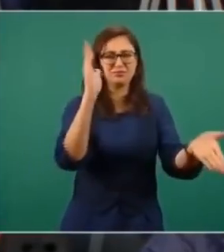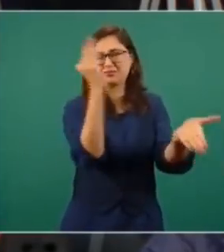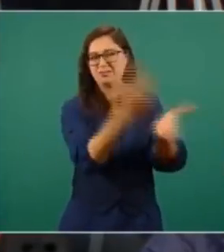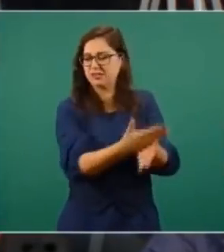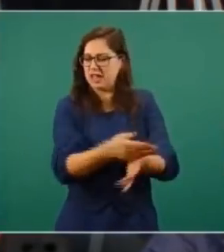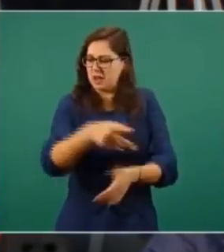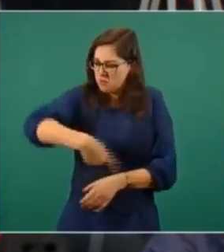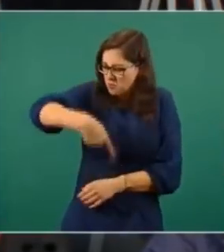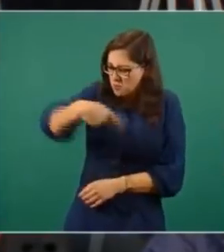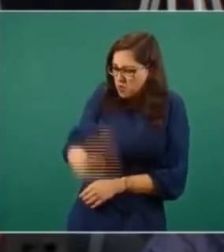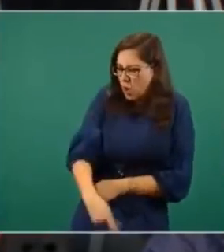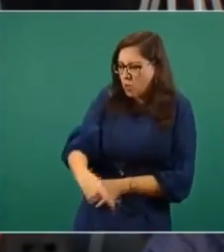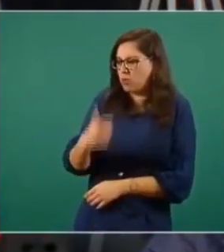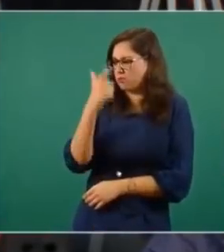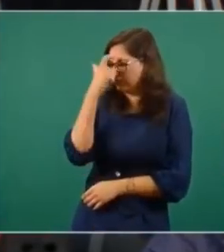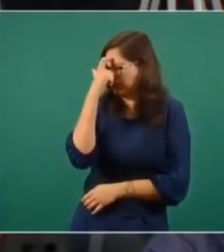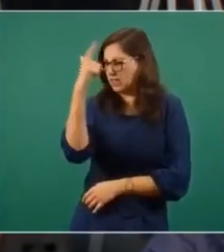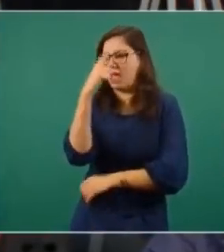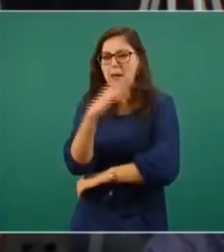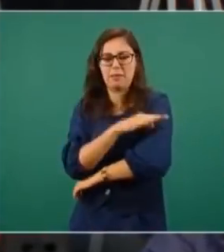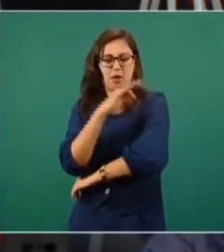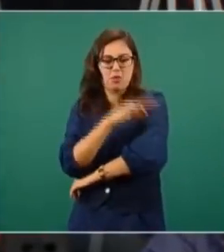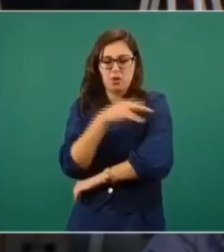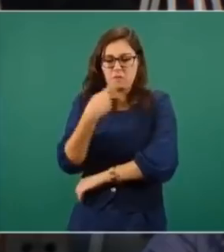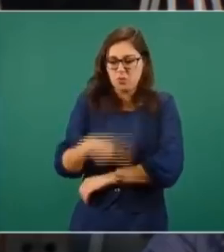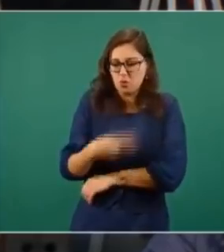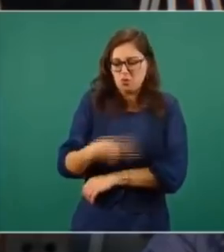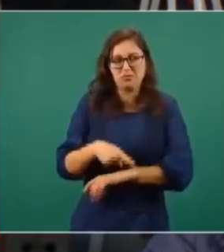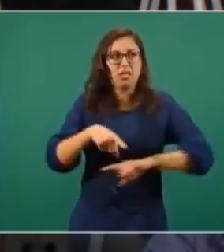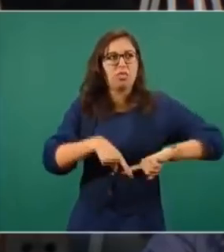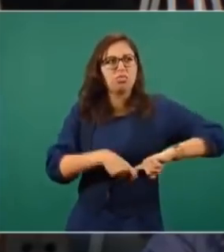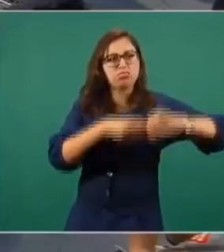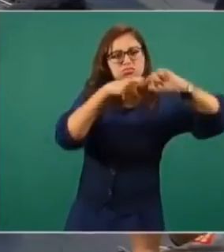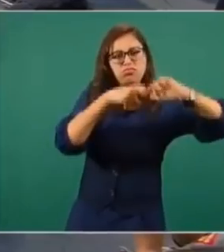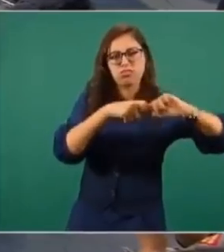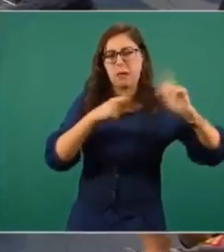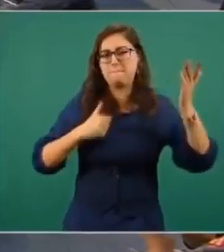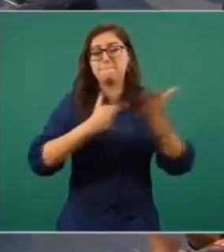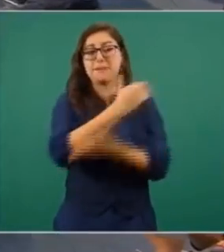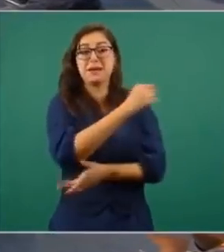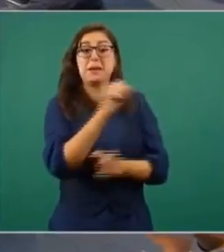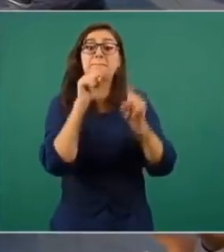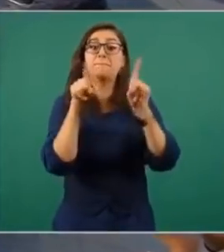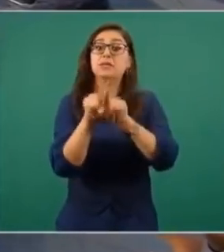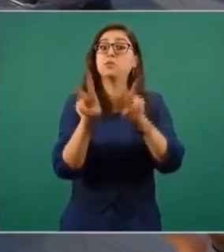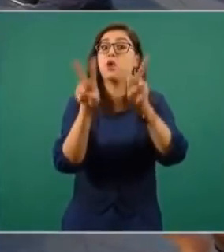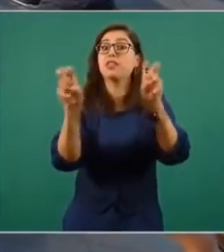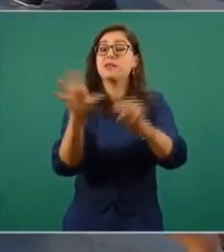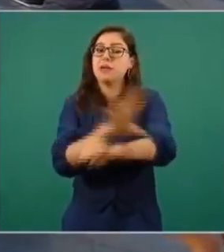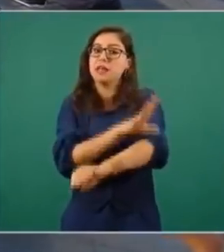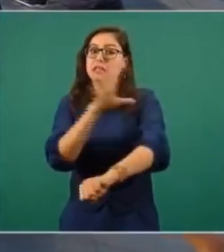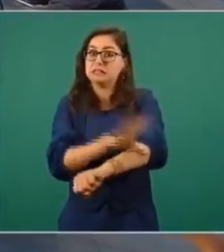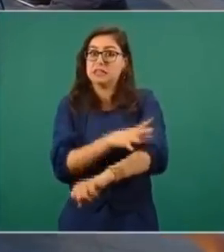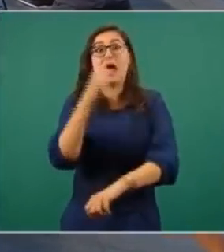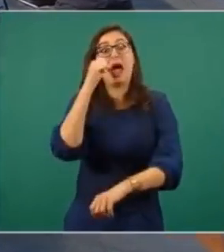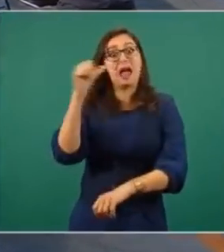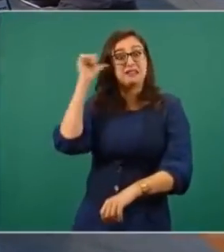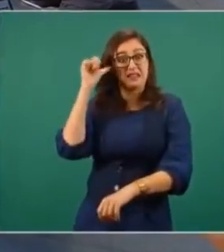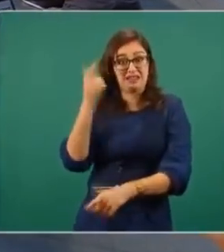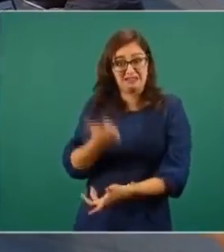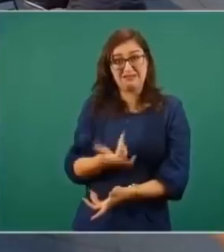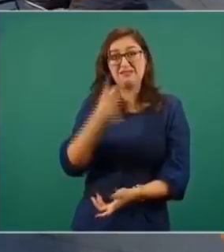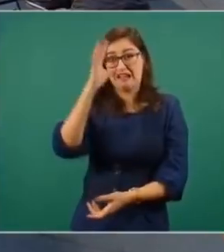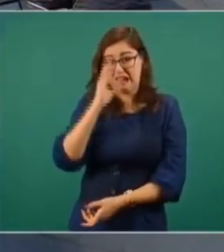¿Es posible ya estar trabajando sobre una vacuna nacional? Sí, esa hay sería que mi primera buscar pregunta. siempre